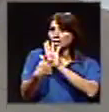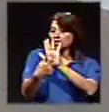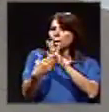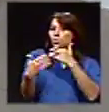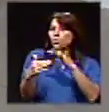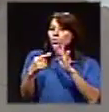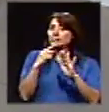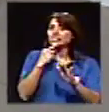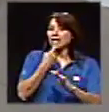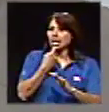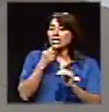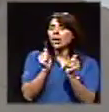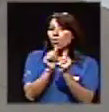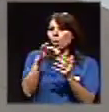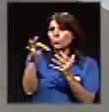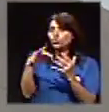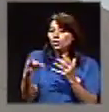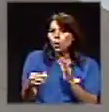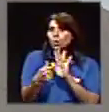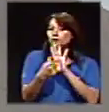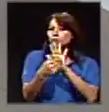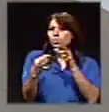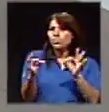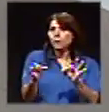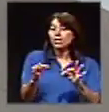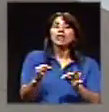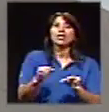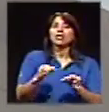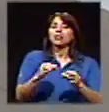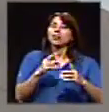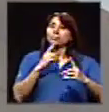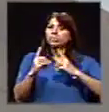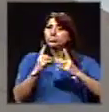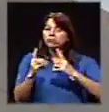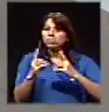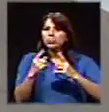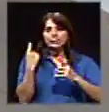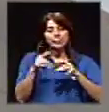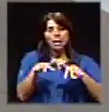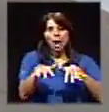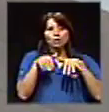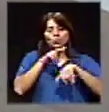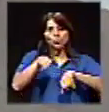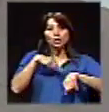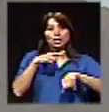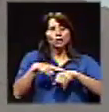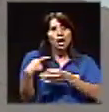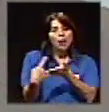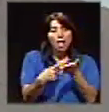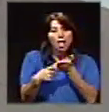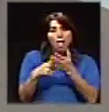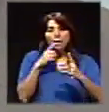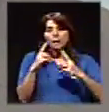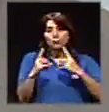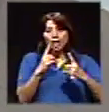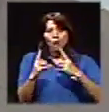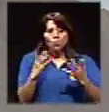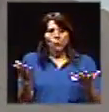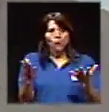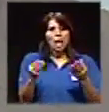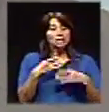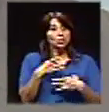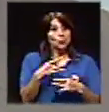diálogo, y ahí todos los jueves ha habido un encuentro en el Auditorio Nacional, y ha sido